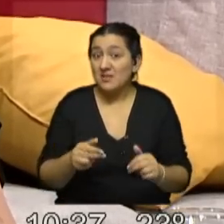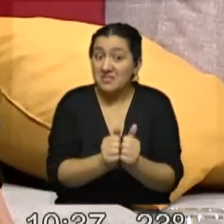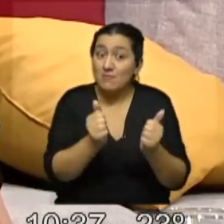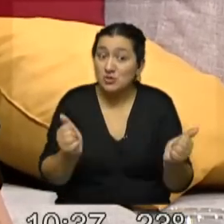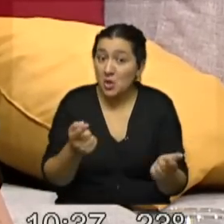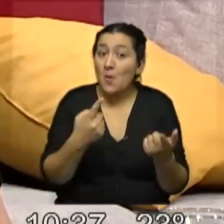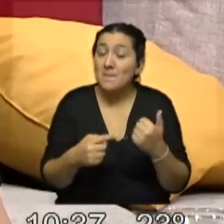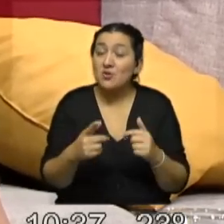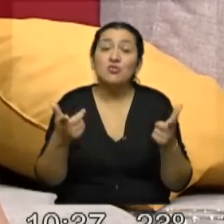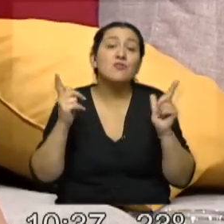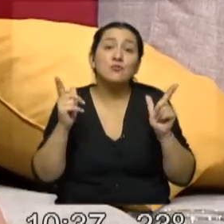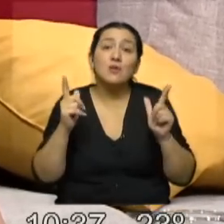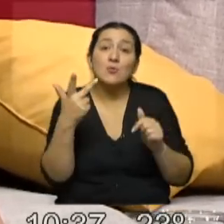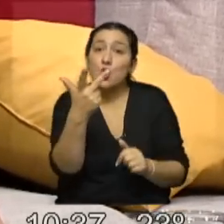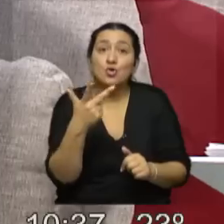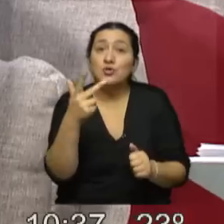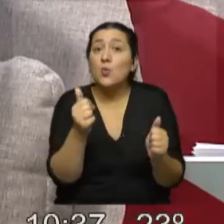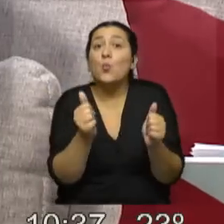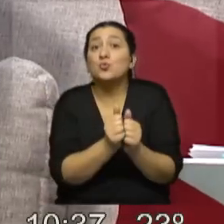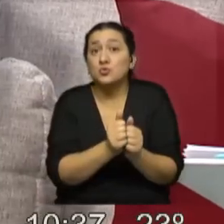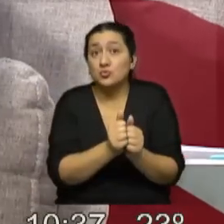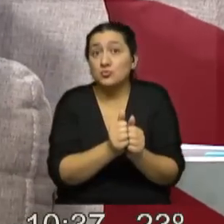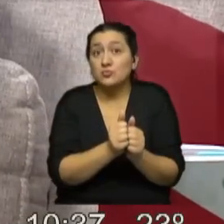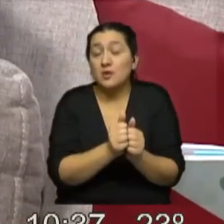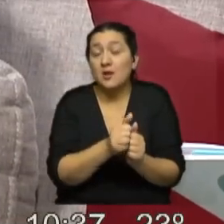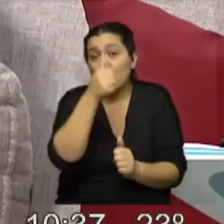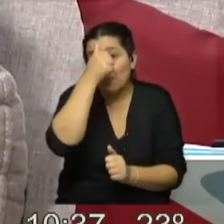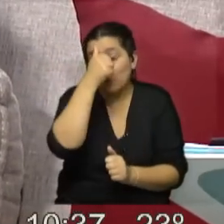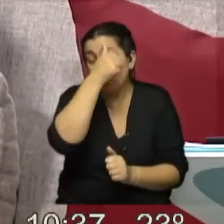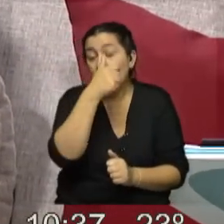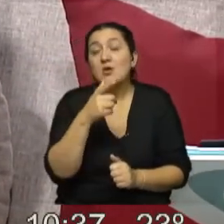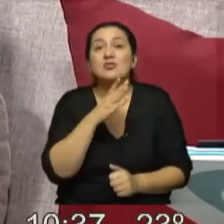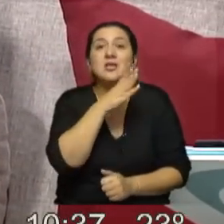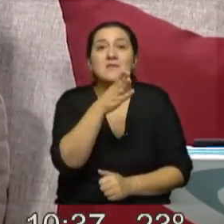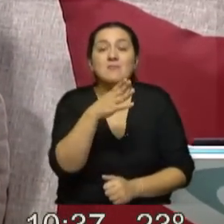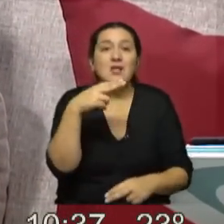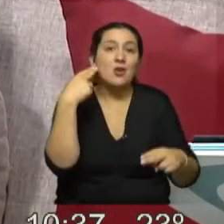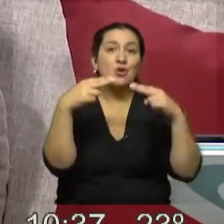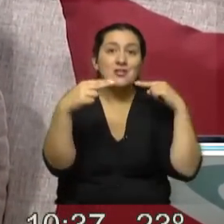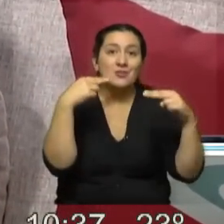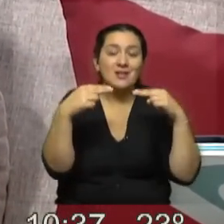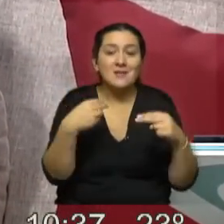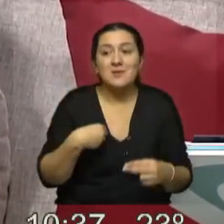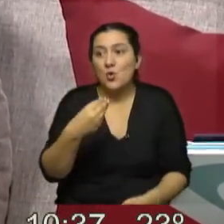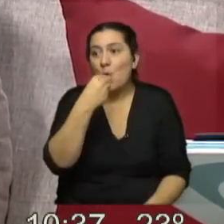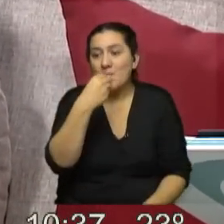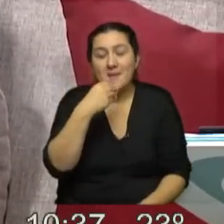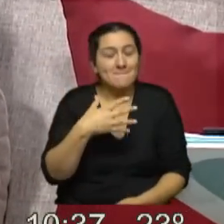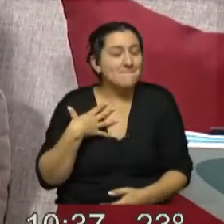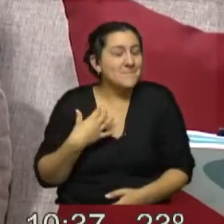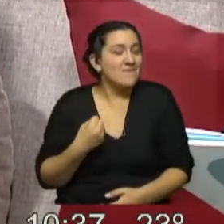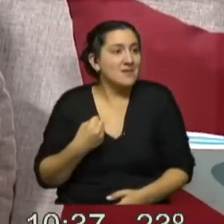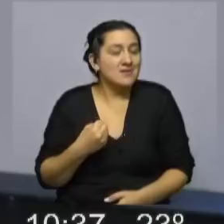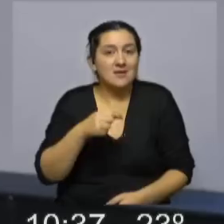y de mi mamá entonces este me llevaban a los restaurantes de ese momento y mi comida preferida del pollo